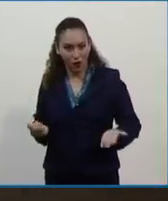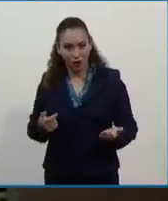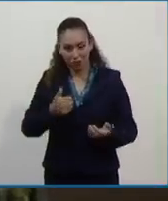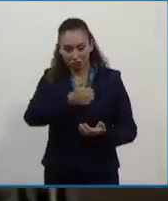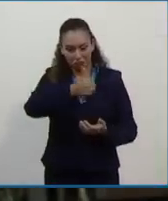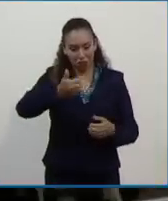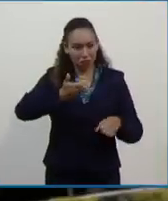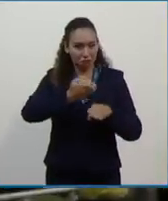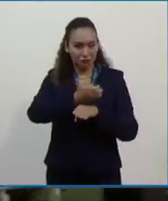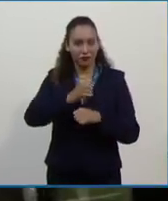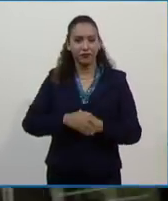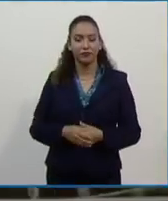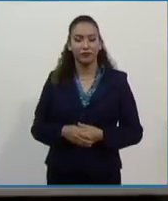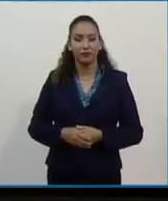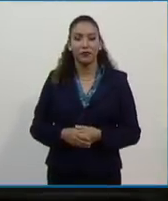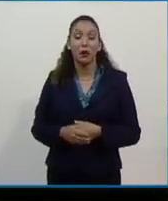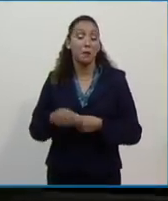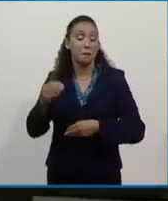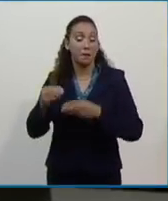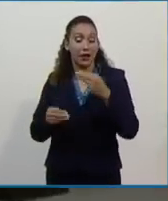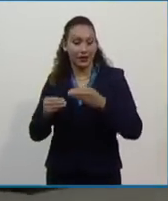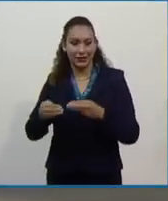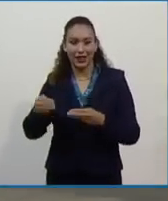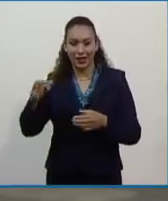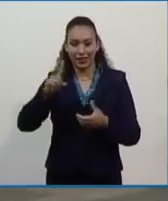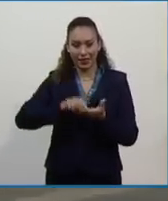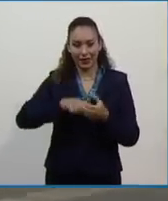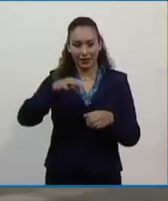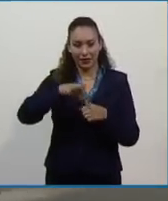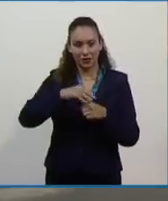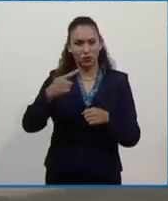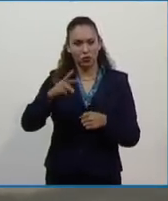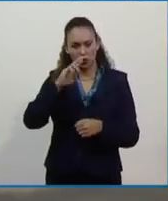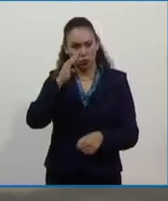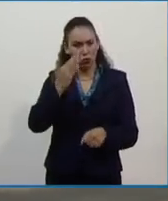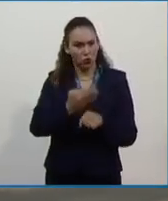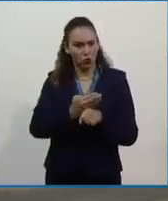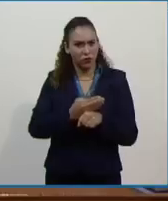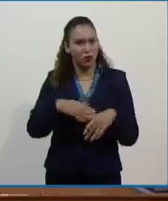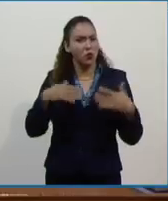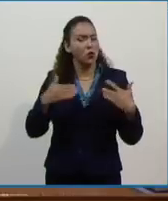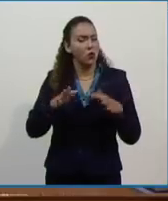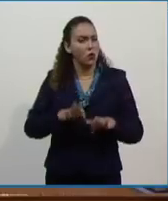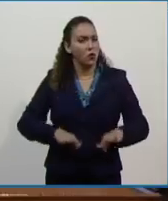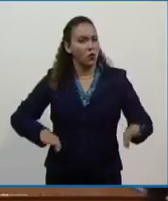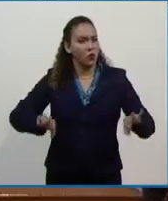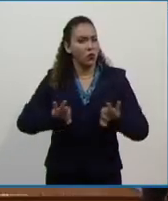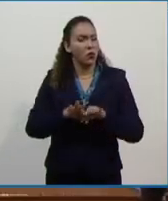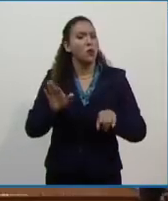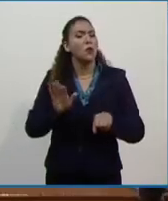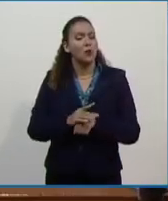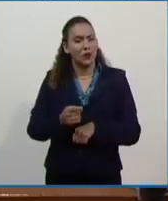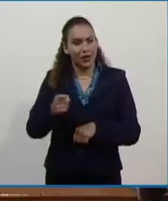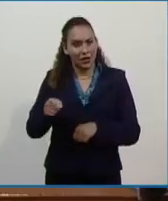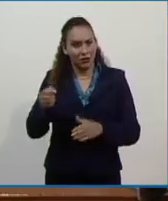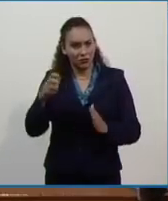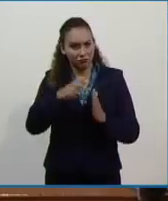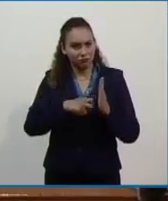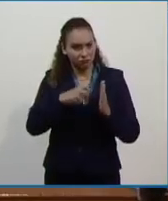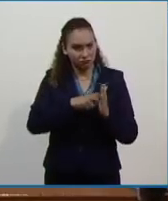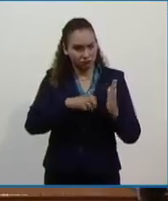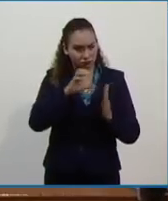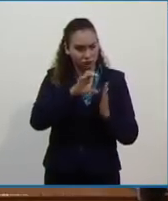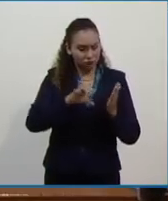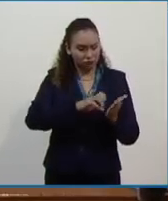las y los magistrados del Tribunal Electoral tienen una responsabilidad histórica al modificar la interpretación de la